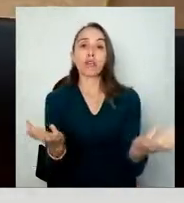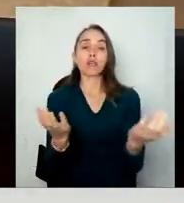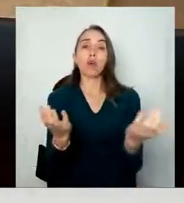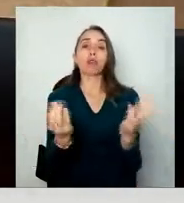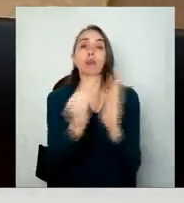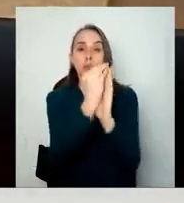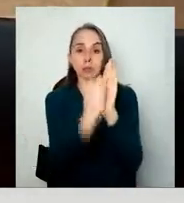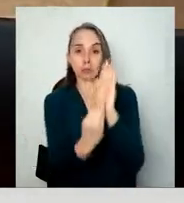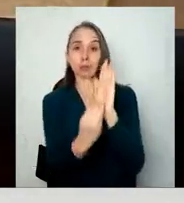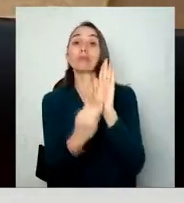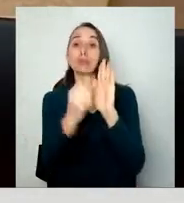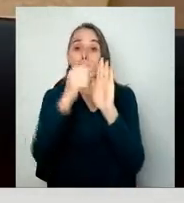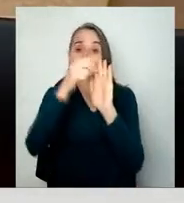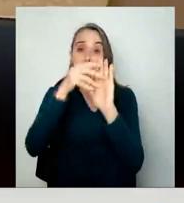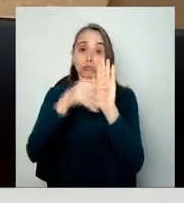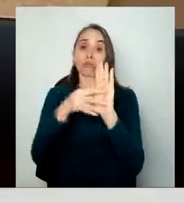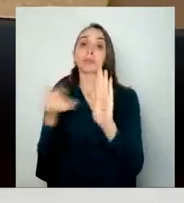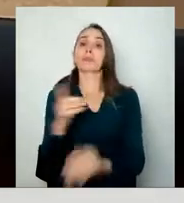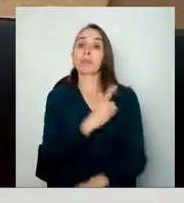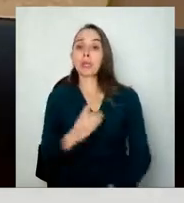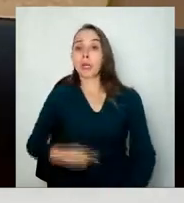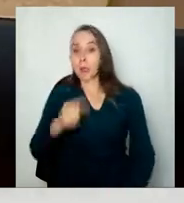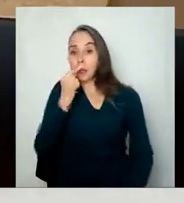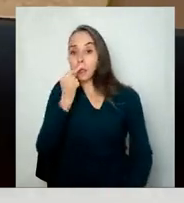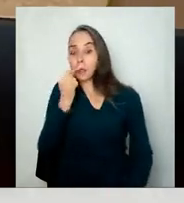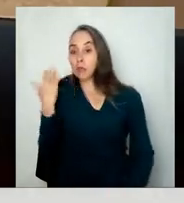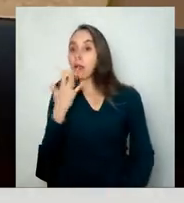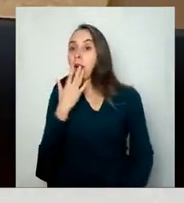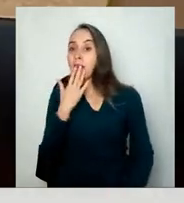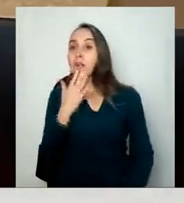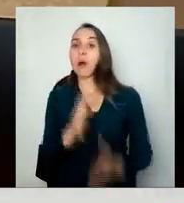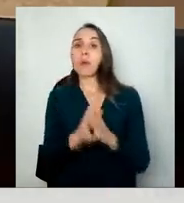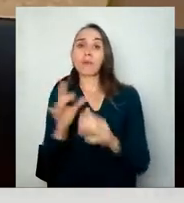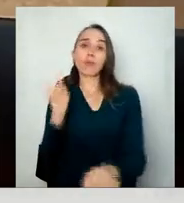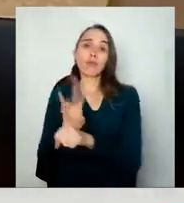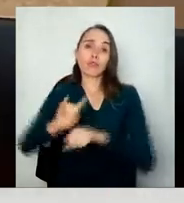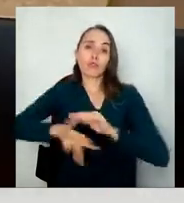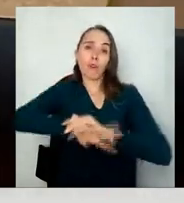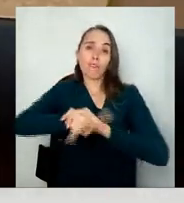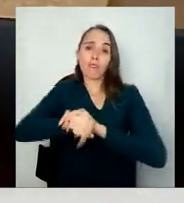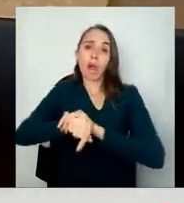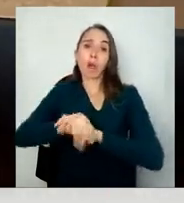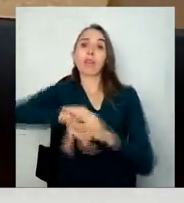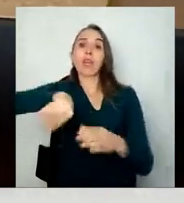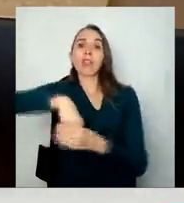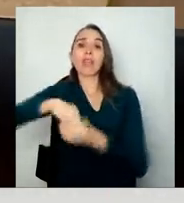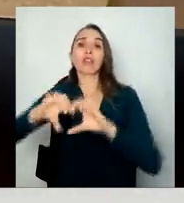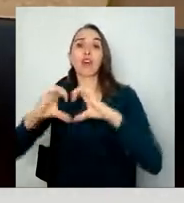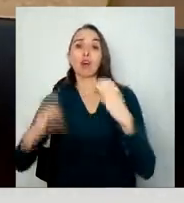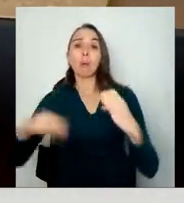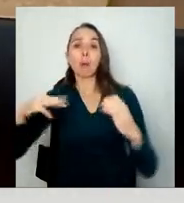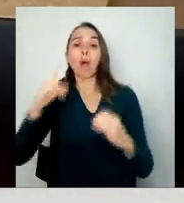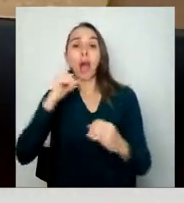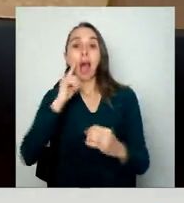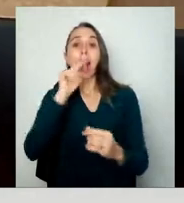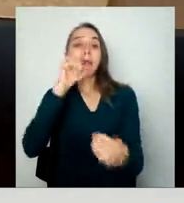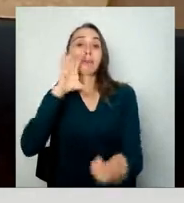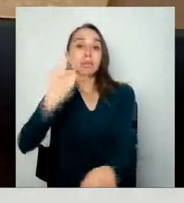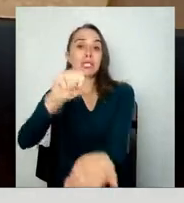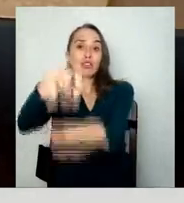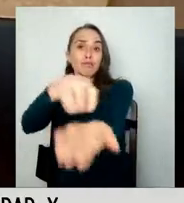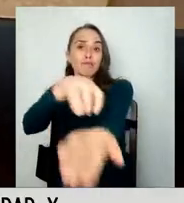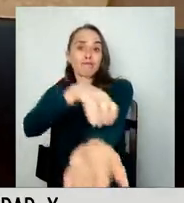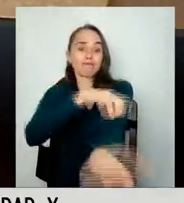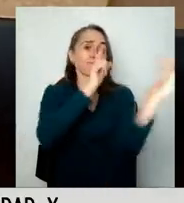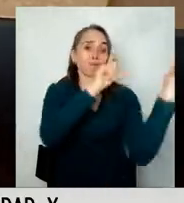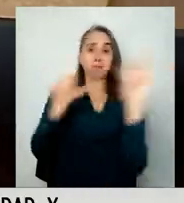que me antecedió en el uso de la palabra gran cantidad de fraude hoy día las corporaciones municipales tenemos casos emblemáticos en eso y hay que abordar eso y